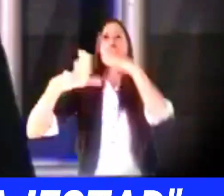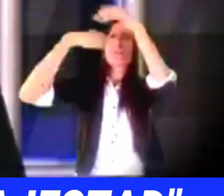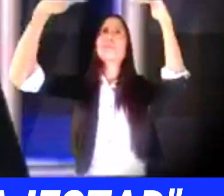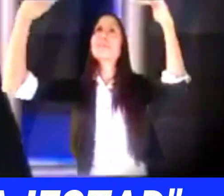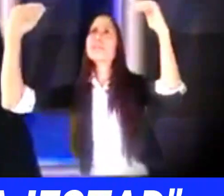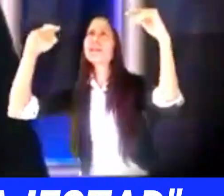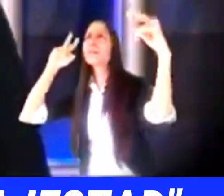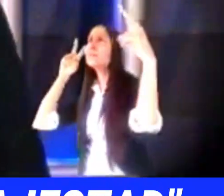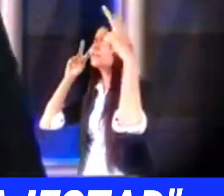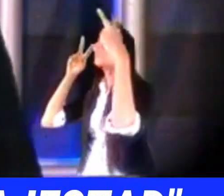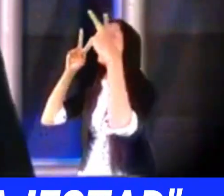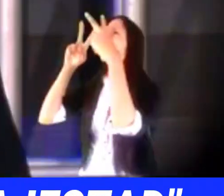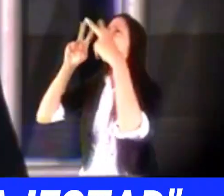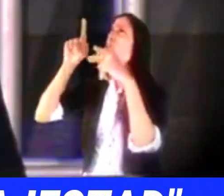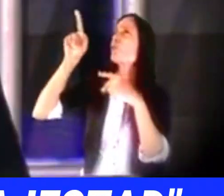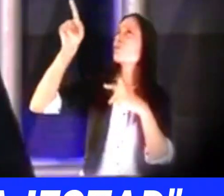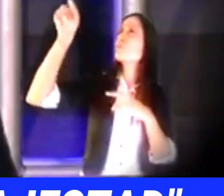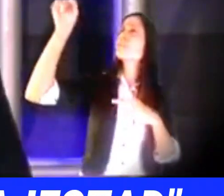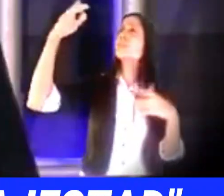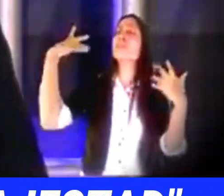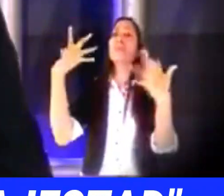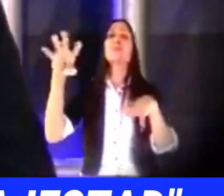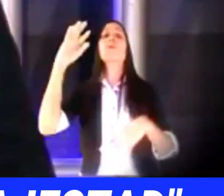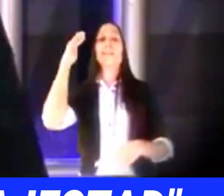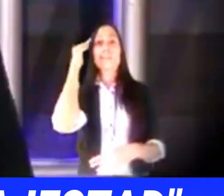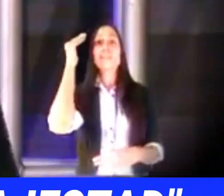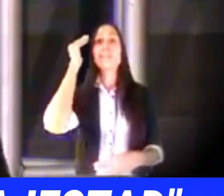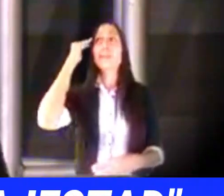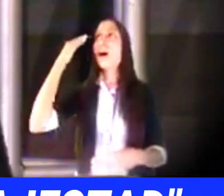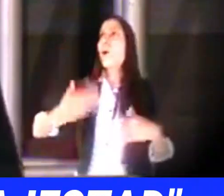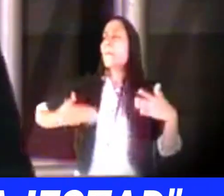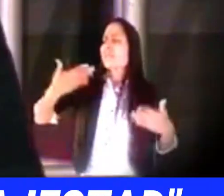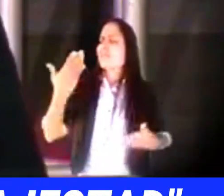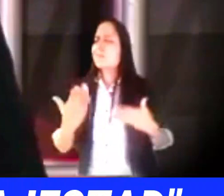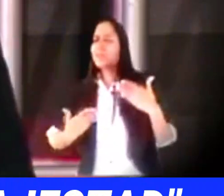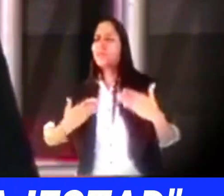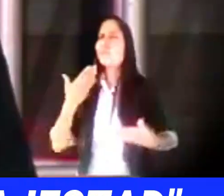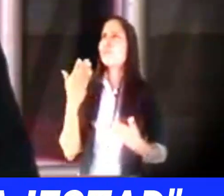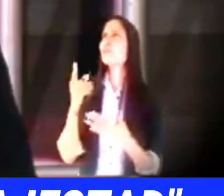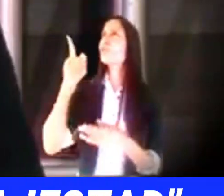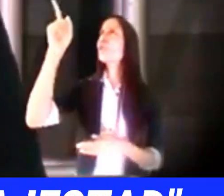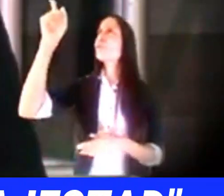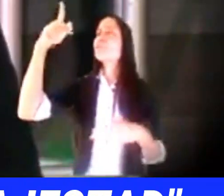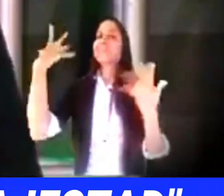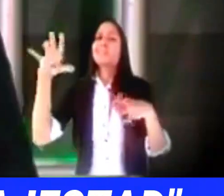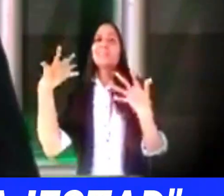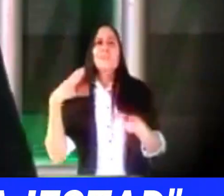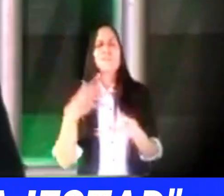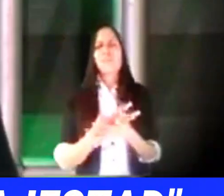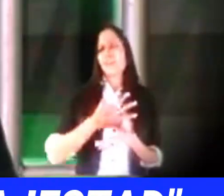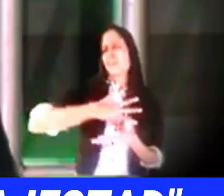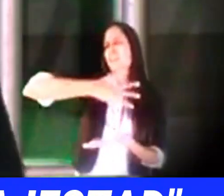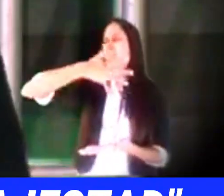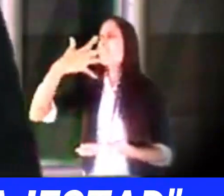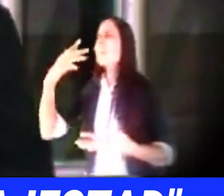al que nosotros tenemos en esta tarde. Él disfrutó de los privilegios que nosotros estamos disfrutando. Por